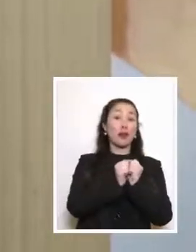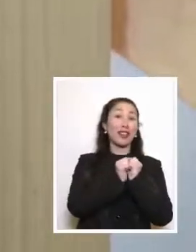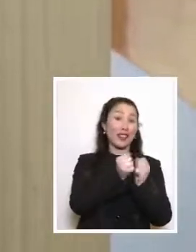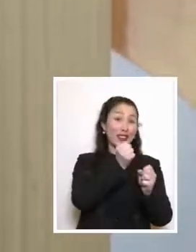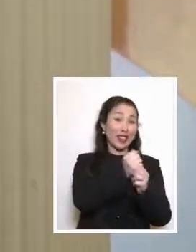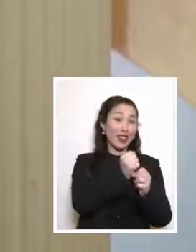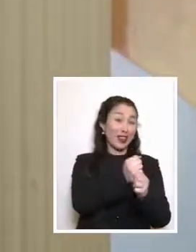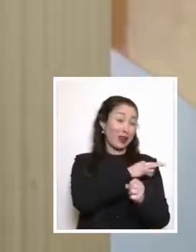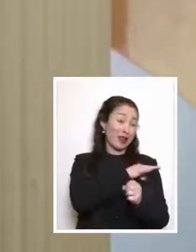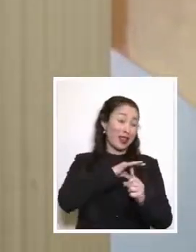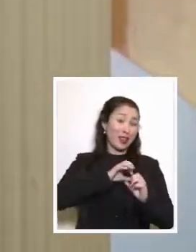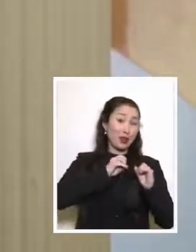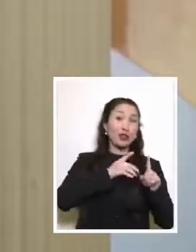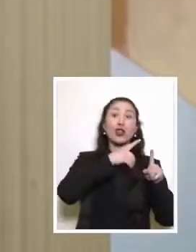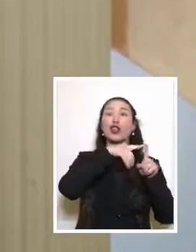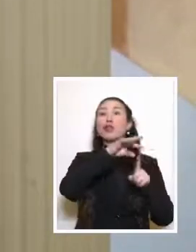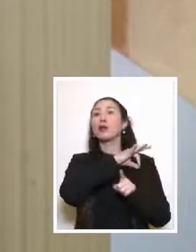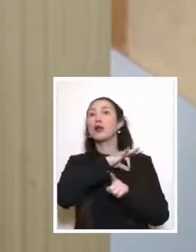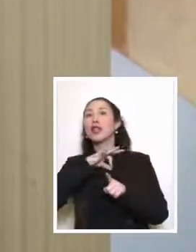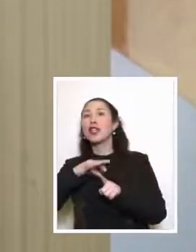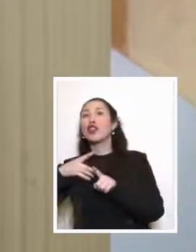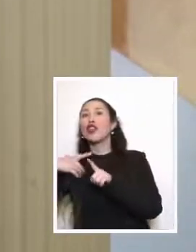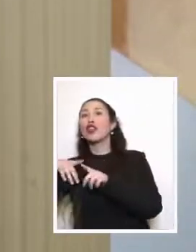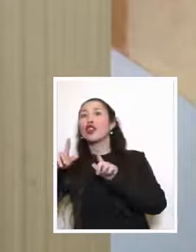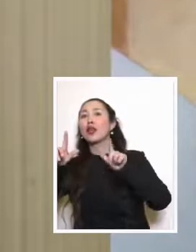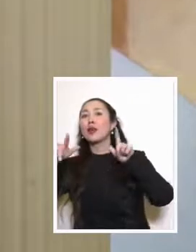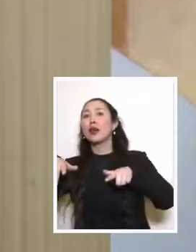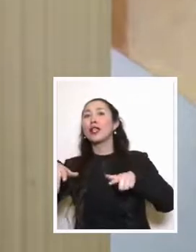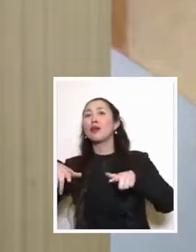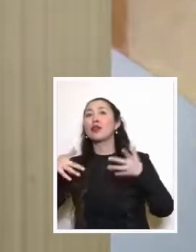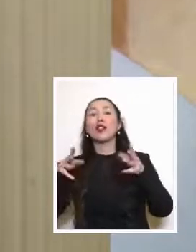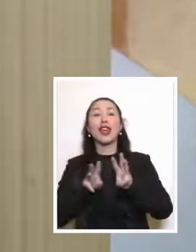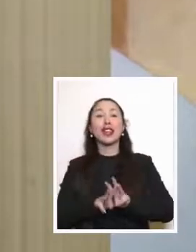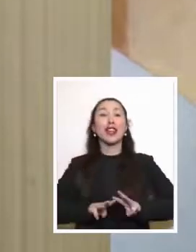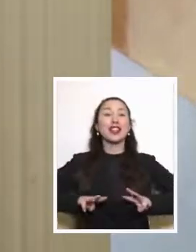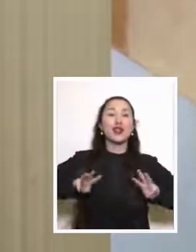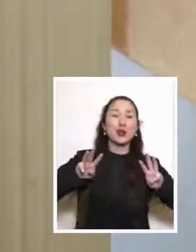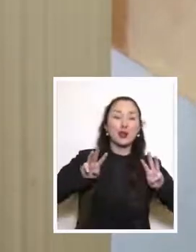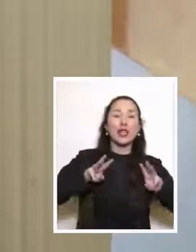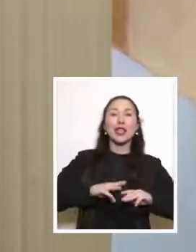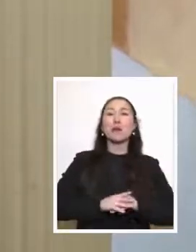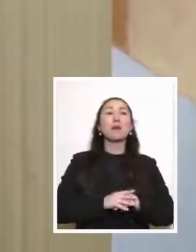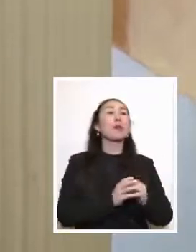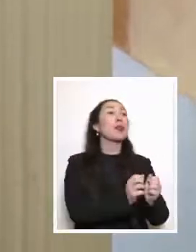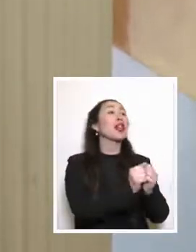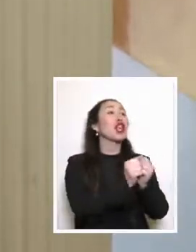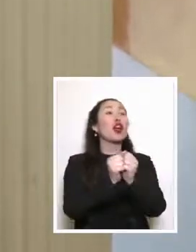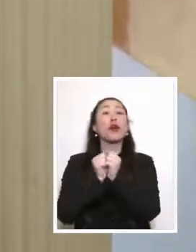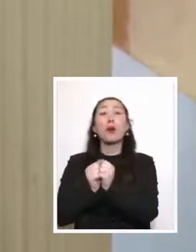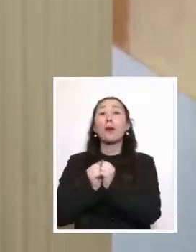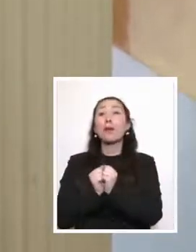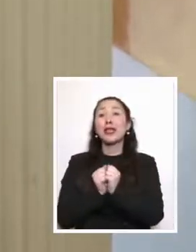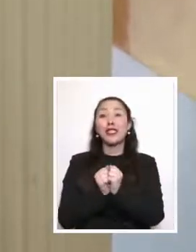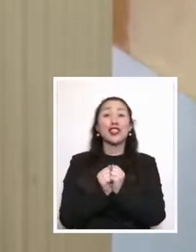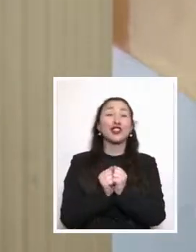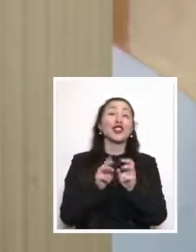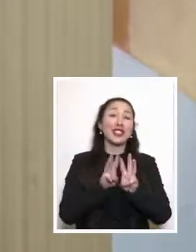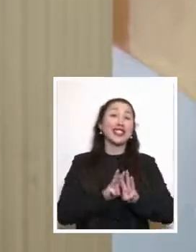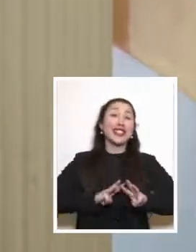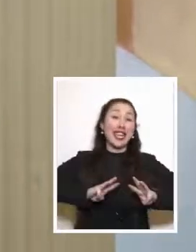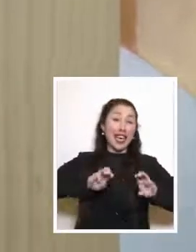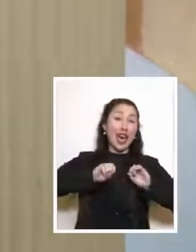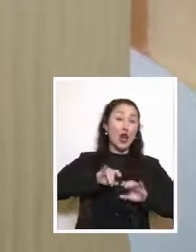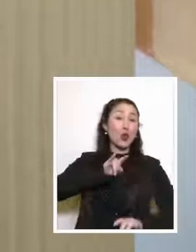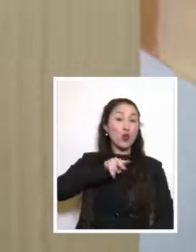otros ministerios, otras agencias del Sistema de Naciones Unidas, compañeros y compañeras de la UNESCO y todos